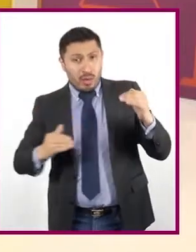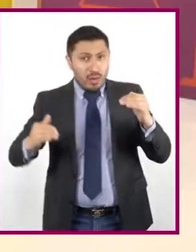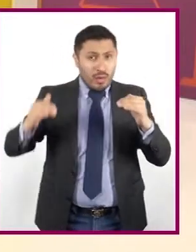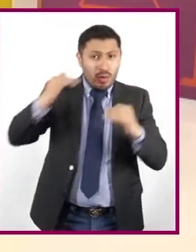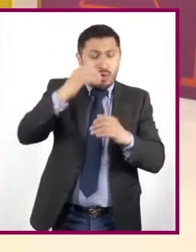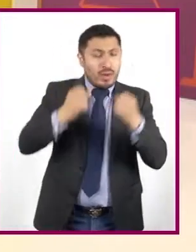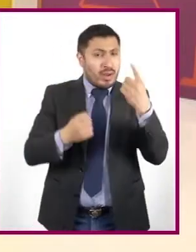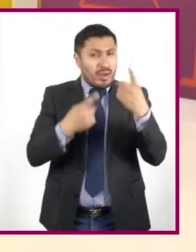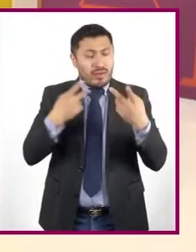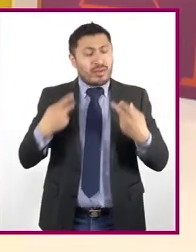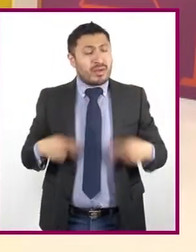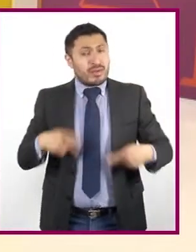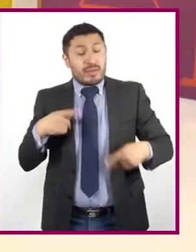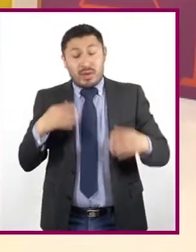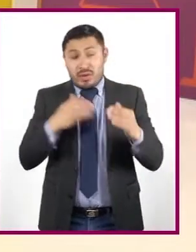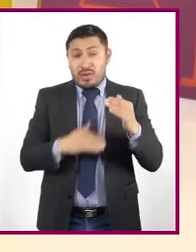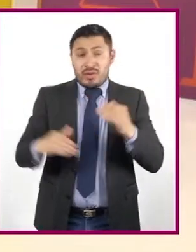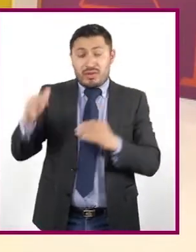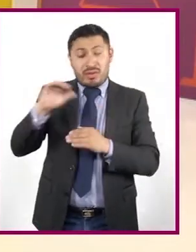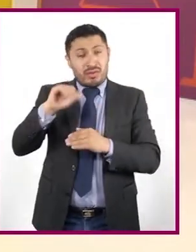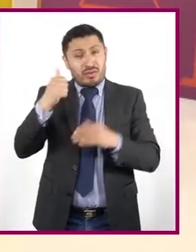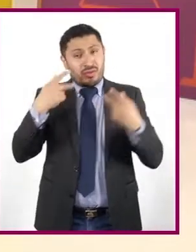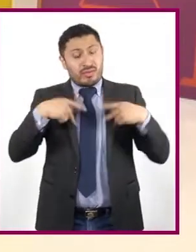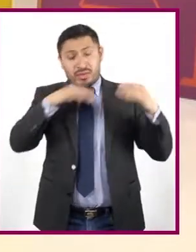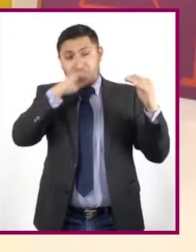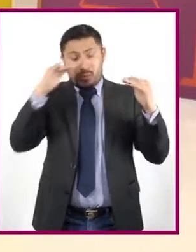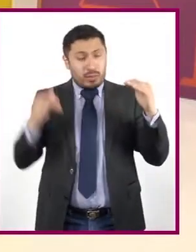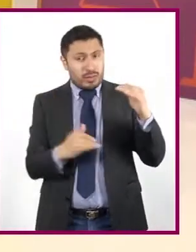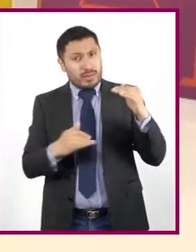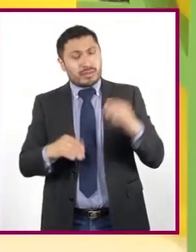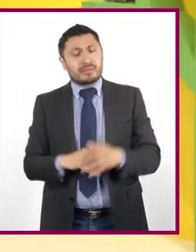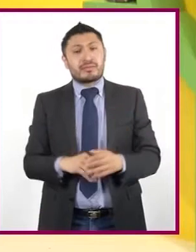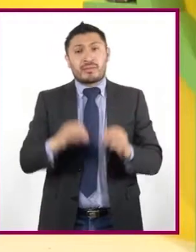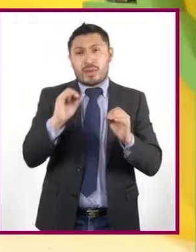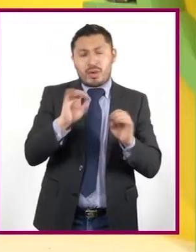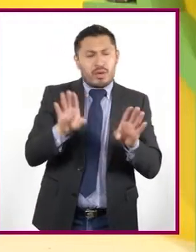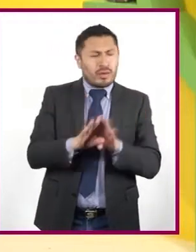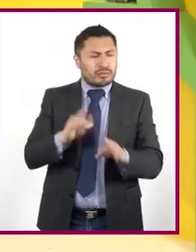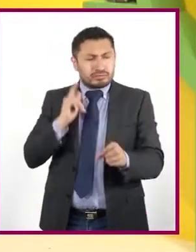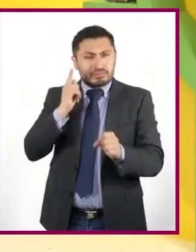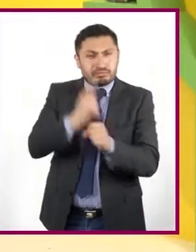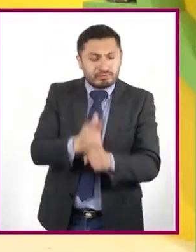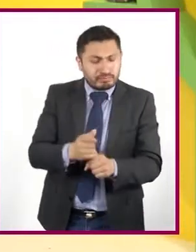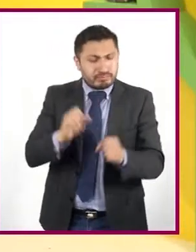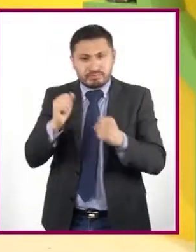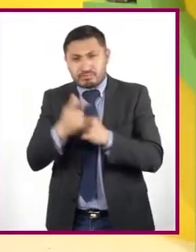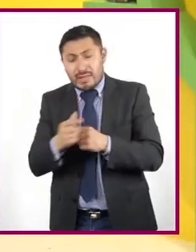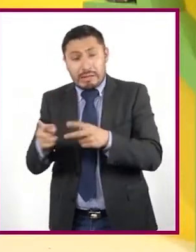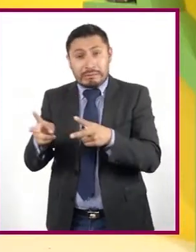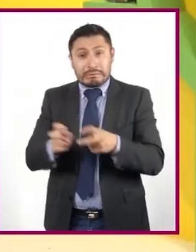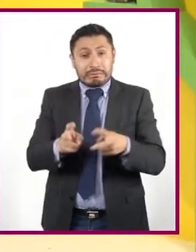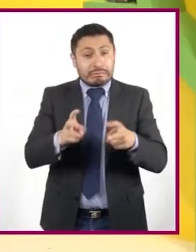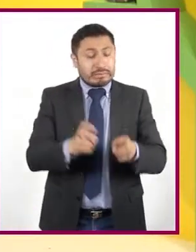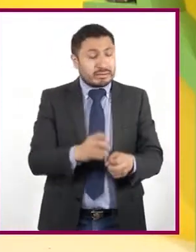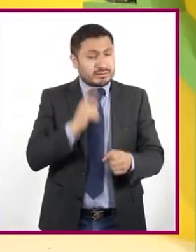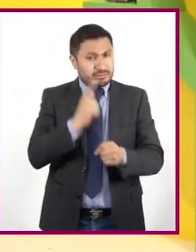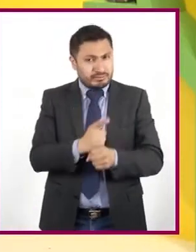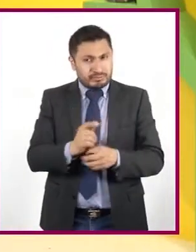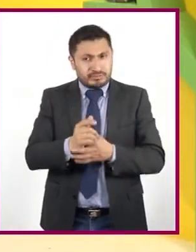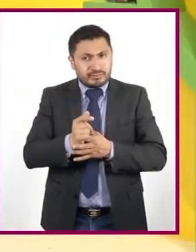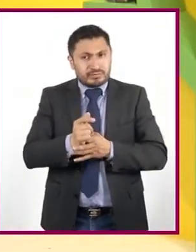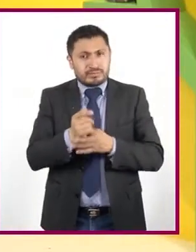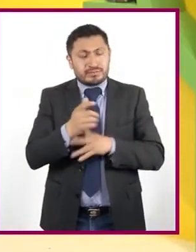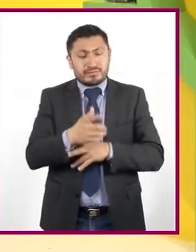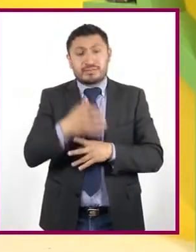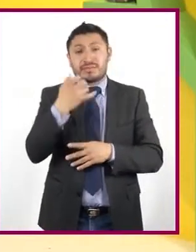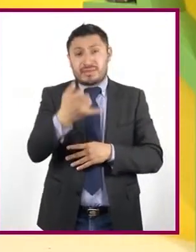sobre otras, o que podían predecir comportamientos criminales. Es un pensamiento equivocado.